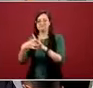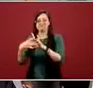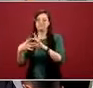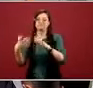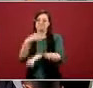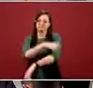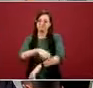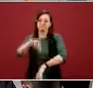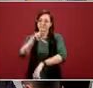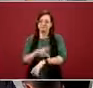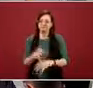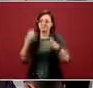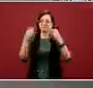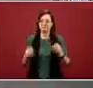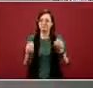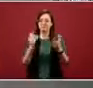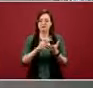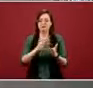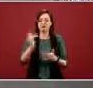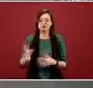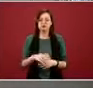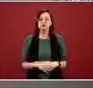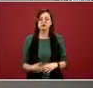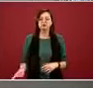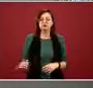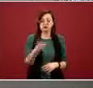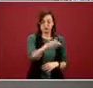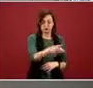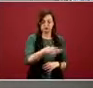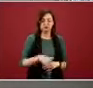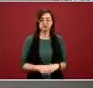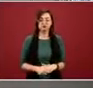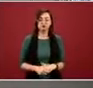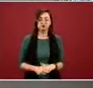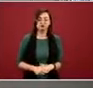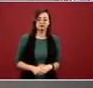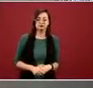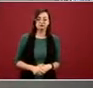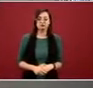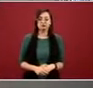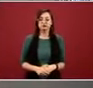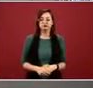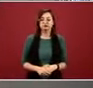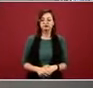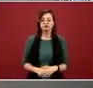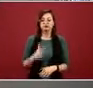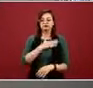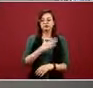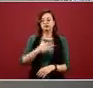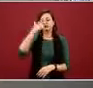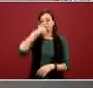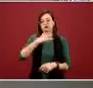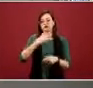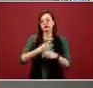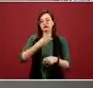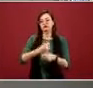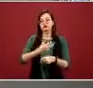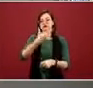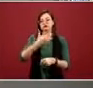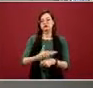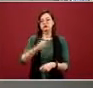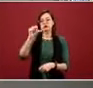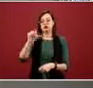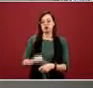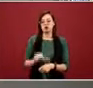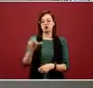coordinarnos apropiadamente. Muchas gracias. Vamos por la siguiente fila, por favor. Buenas noches, subsecretario. Hoy el director de